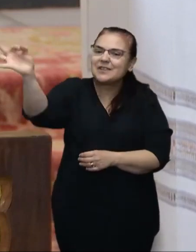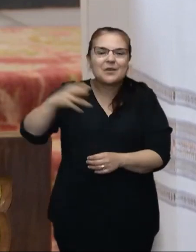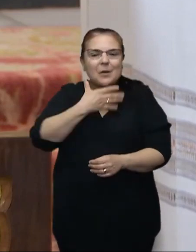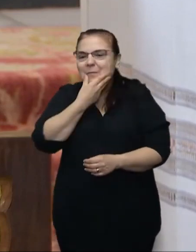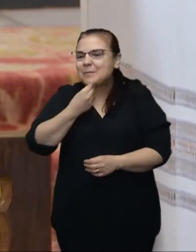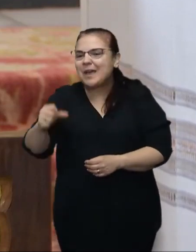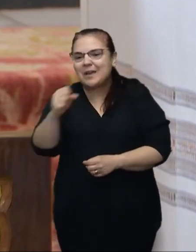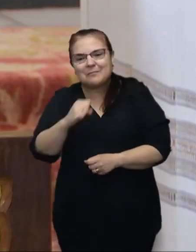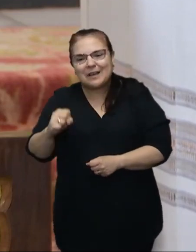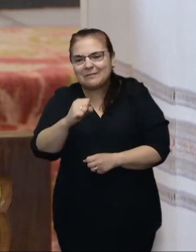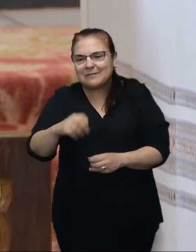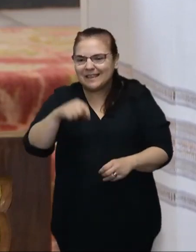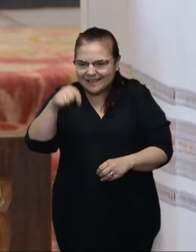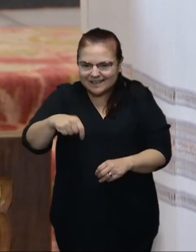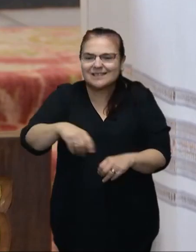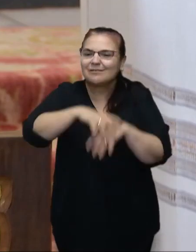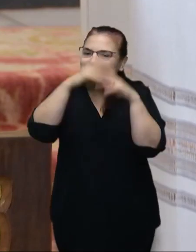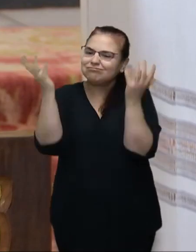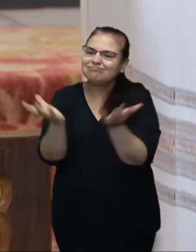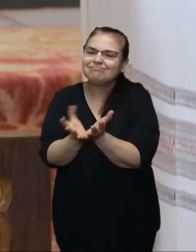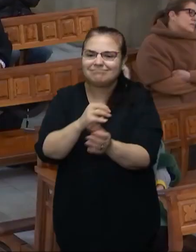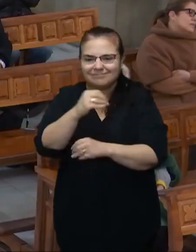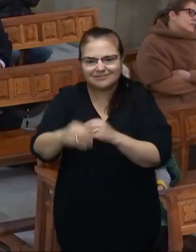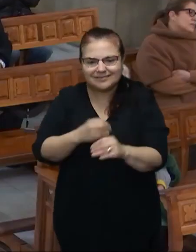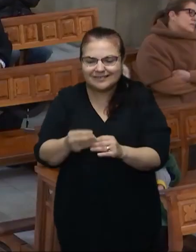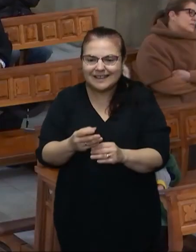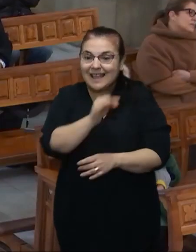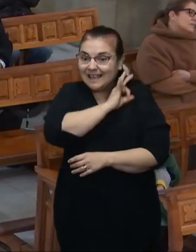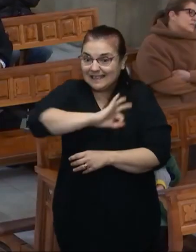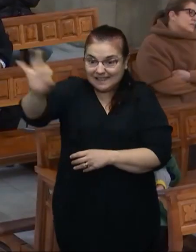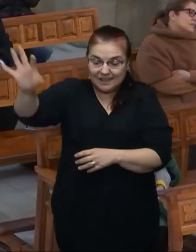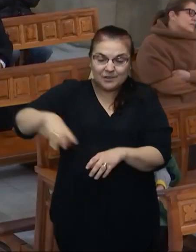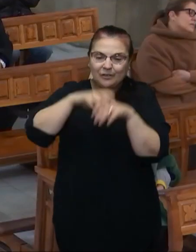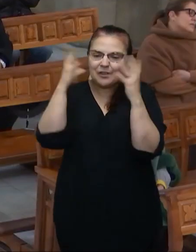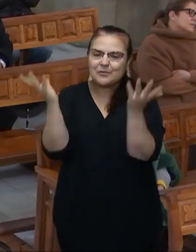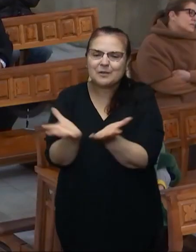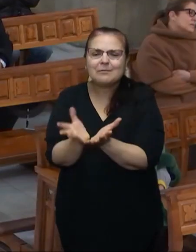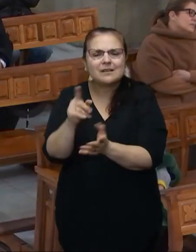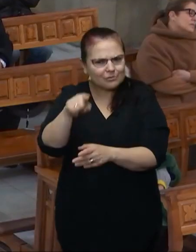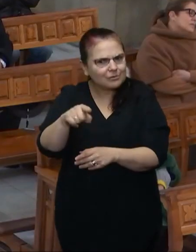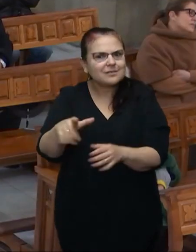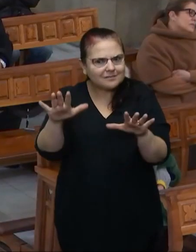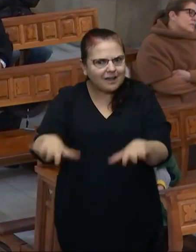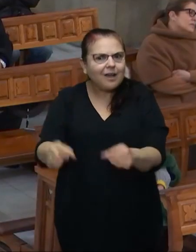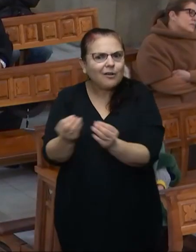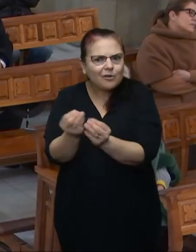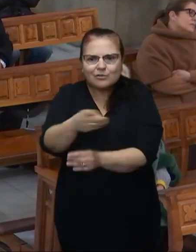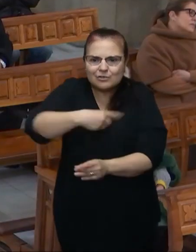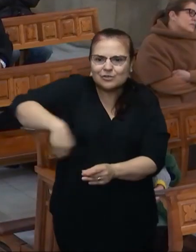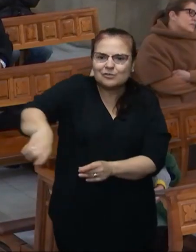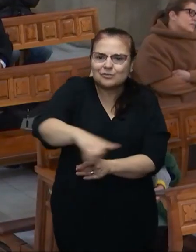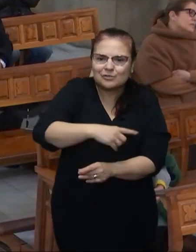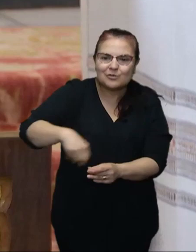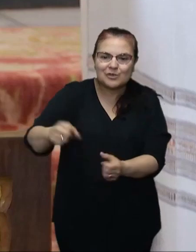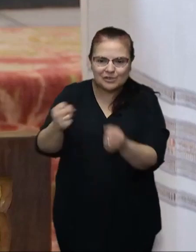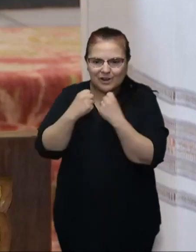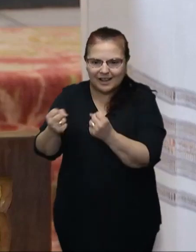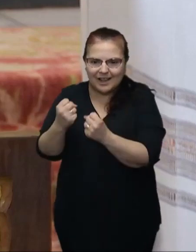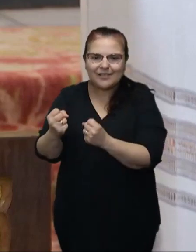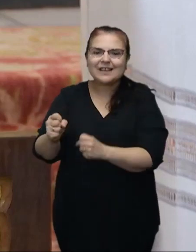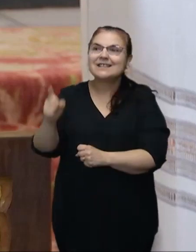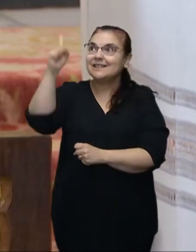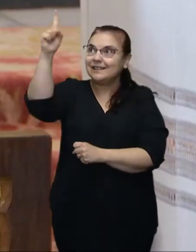maravillas que hace en la tierra. El Señor del universo está con nosotros. Nuestro alcázar es el Dios de